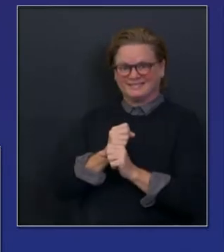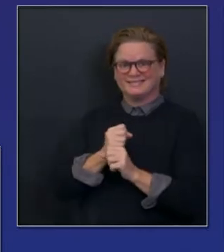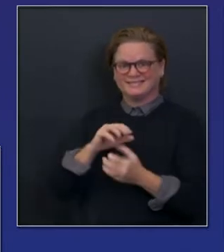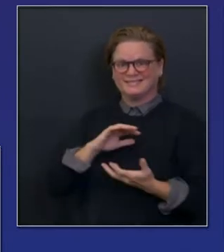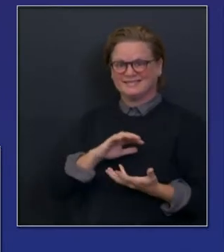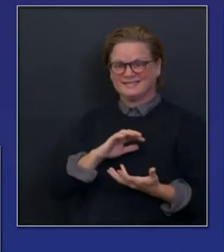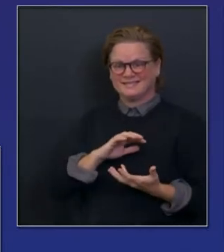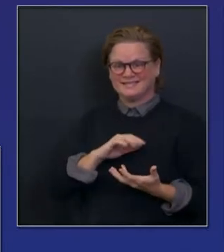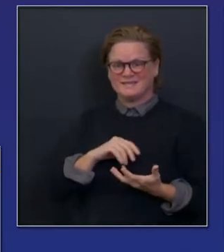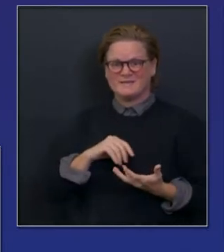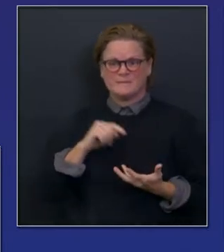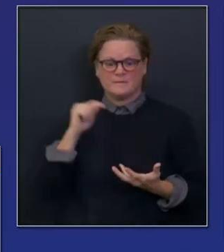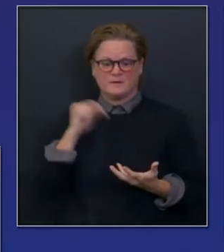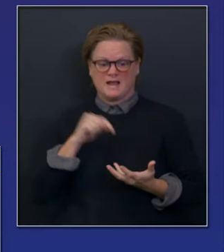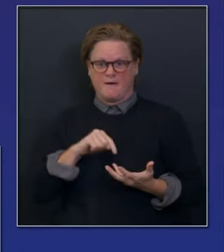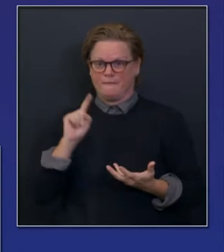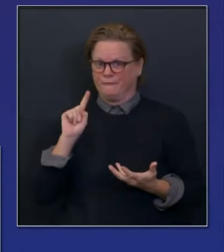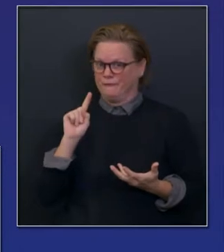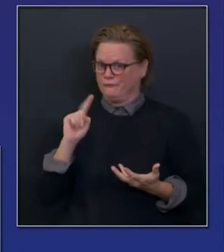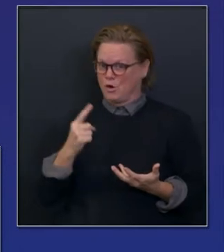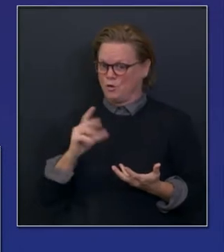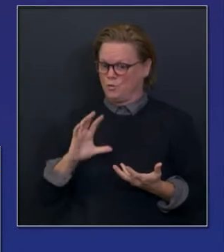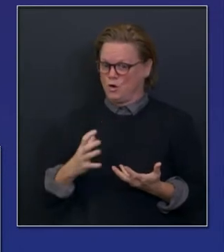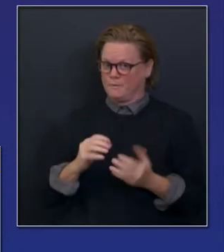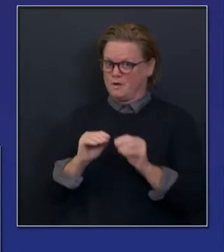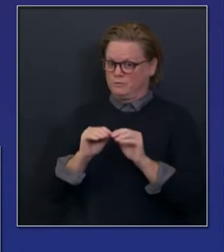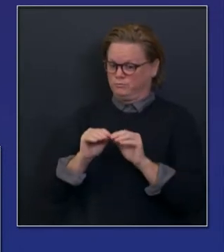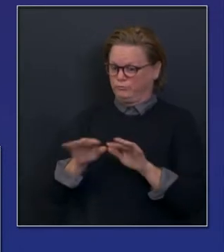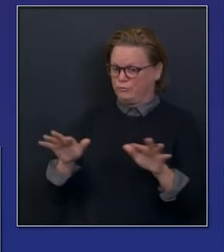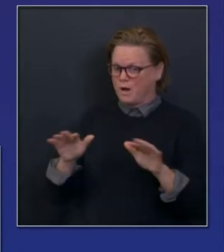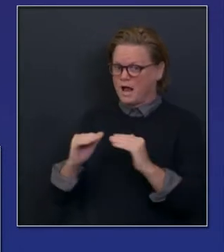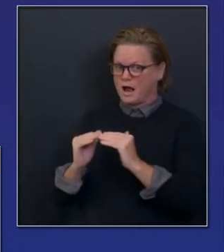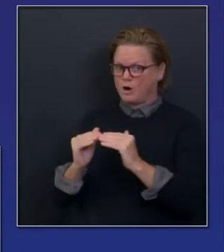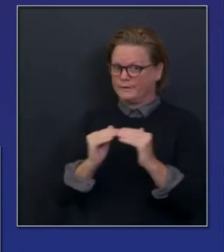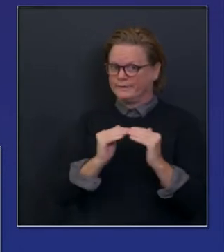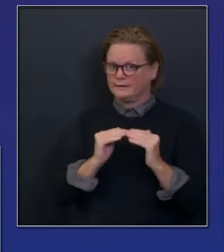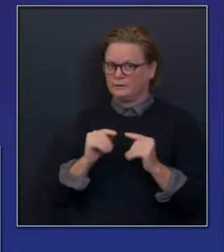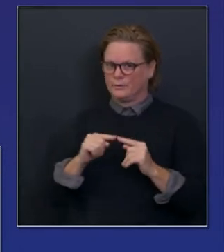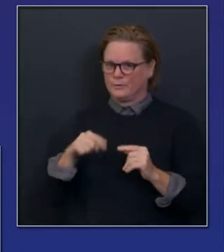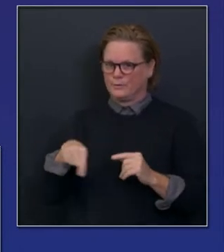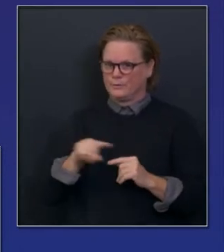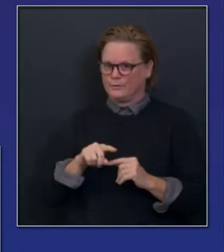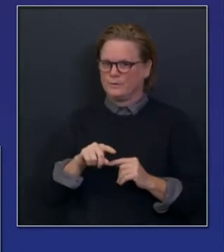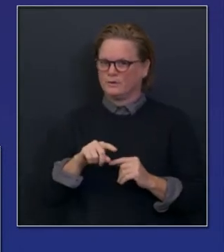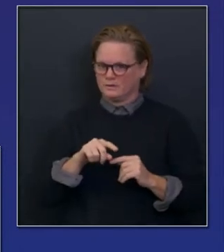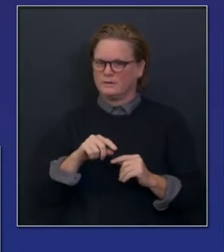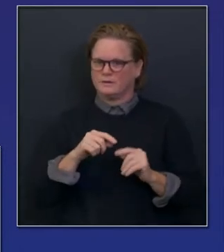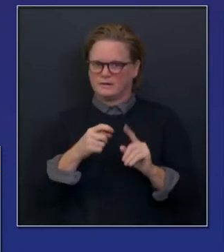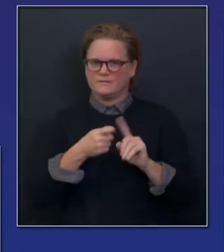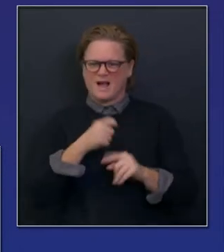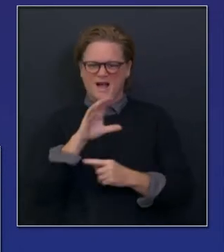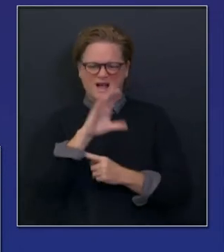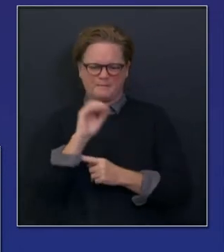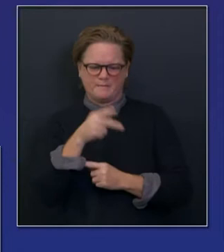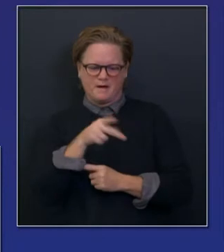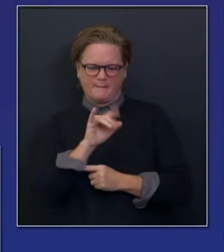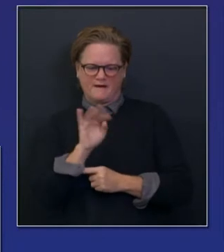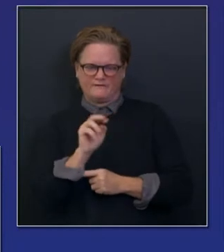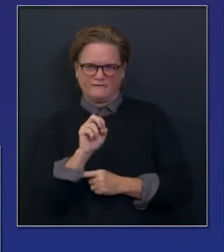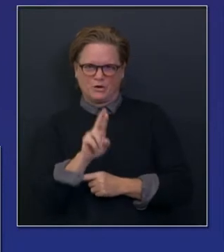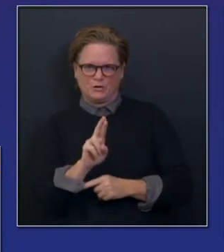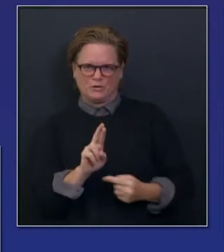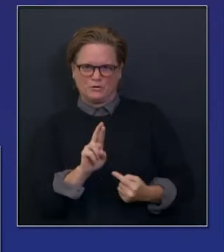327,600 dosis era la primera tanda proveniente de Pfizer. Y todas esas dosis comienzan a llegar al